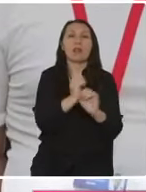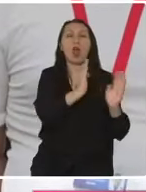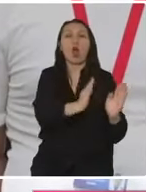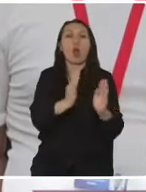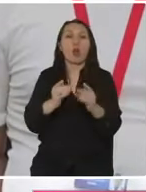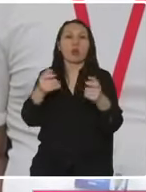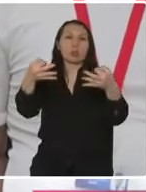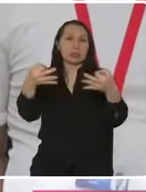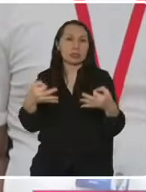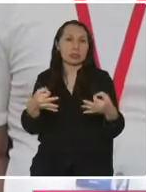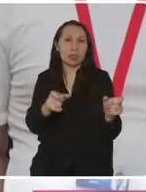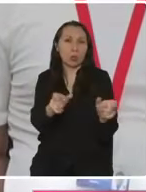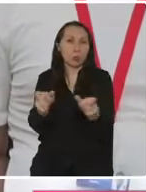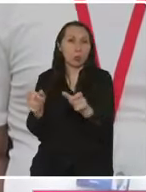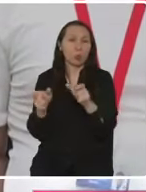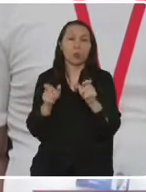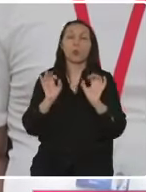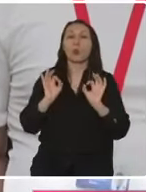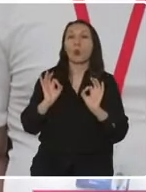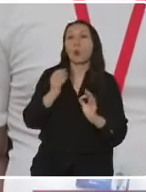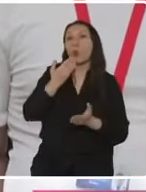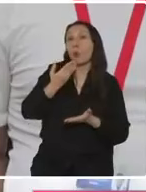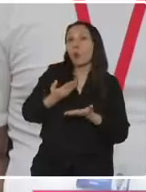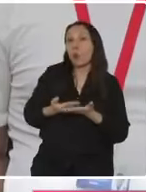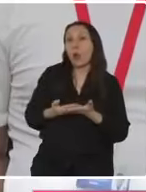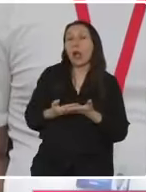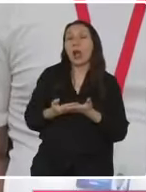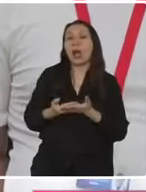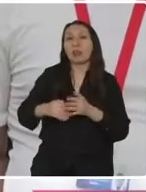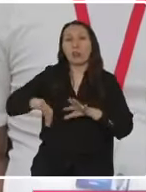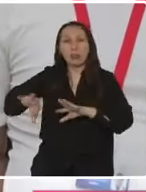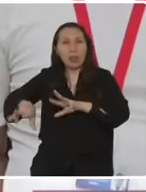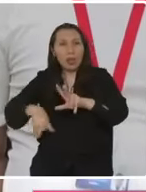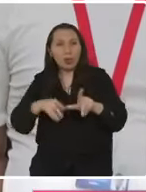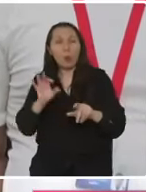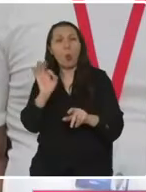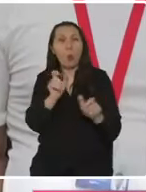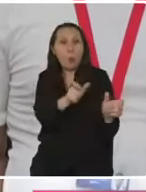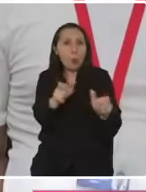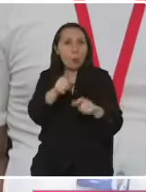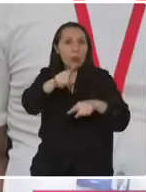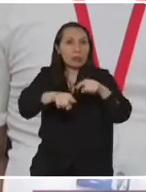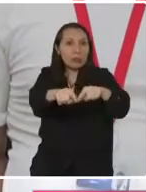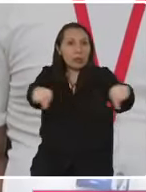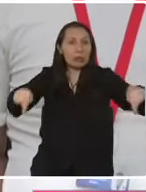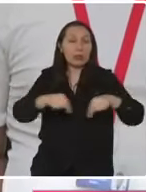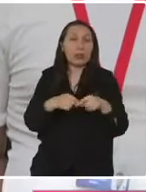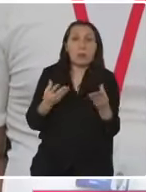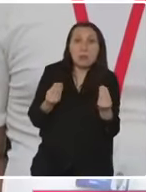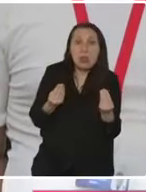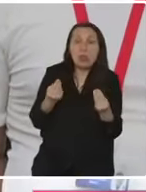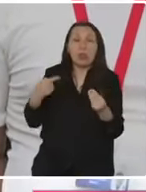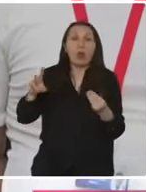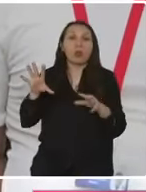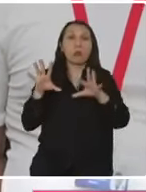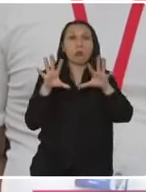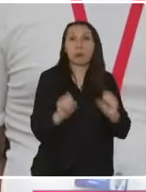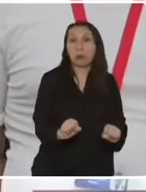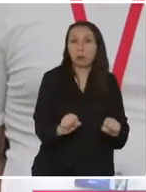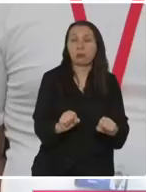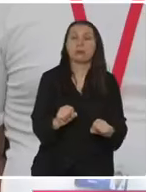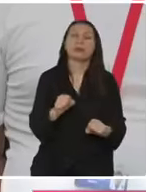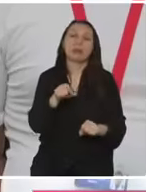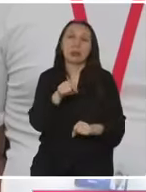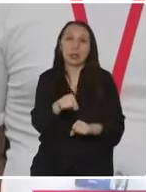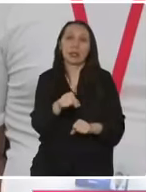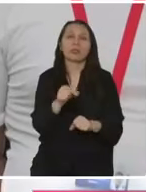y seguridad directamente en el tema de cuando hay acciones delictuales o hay que proteger territorios porque hay miedos que se los tomen. Ese es el